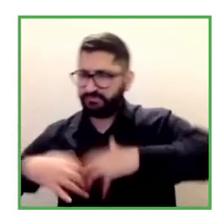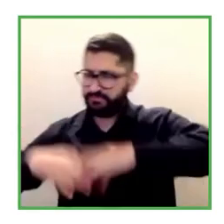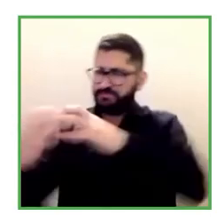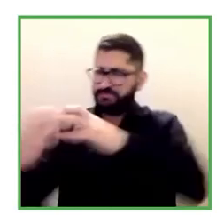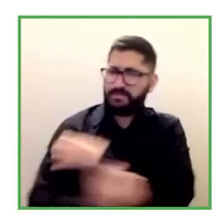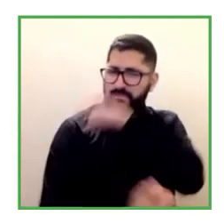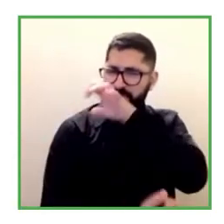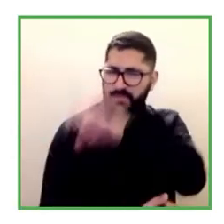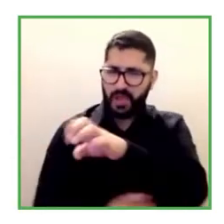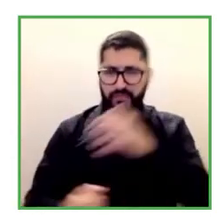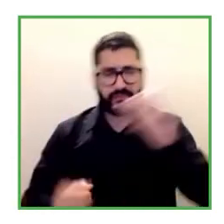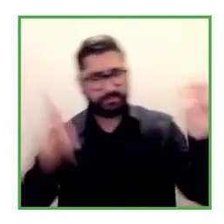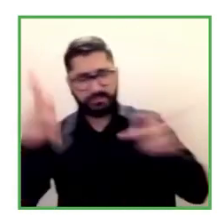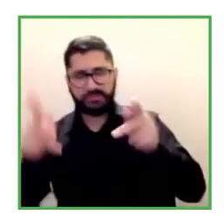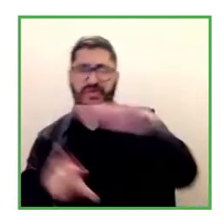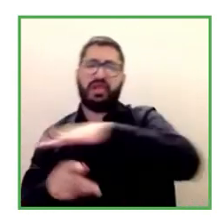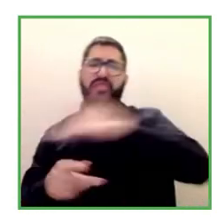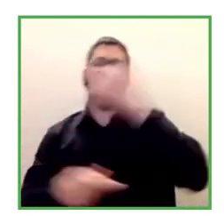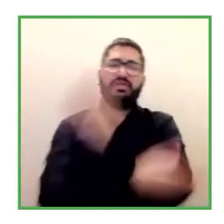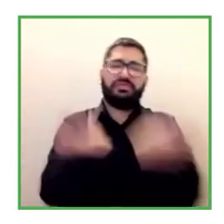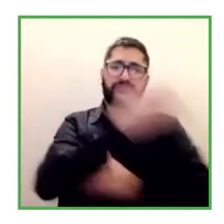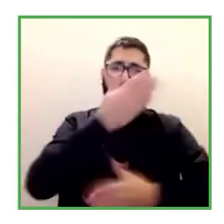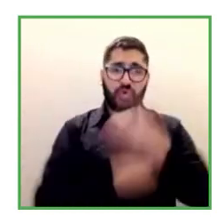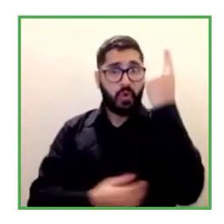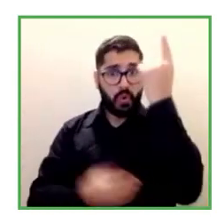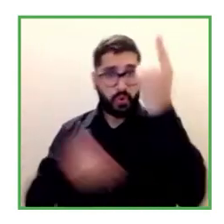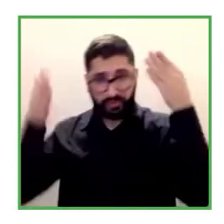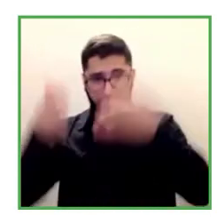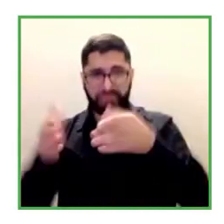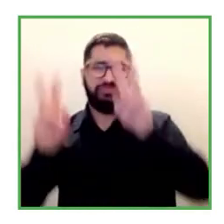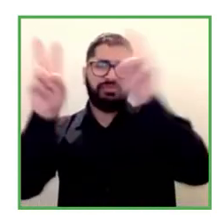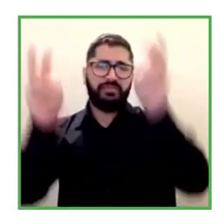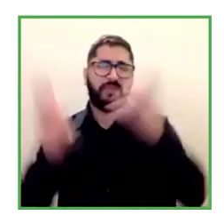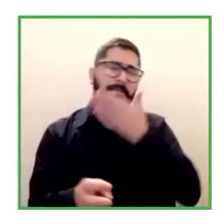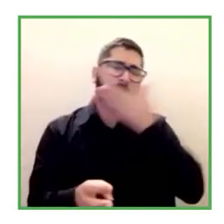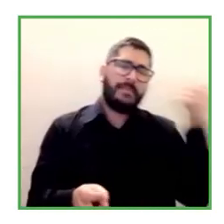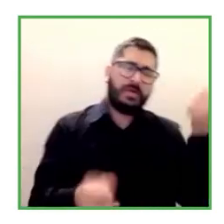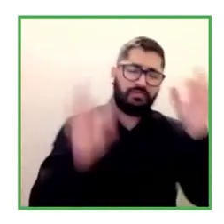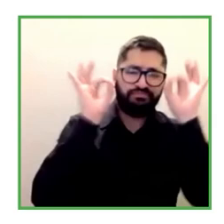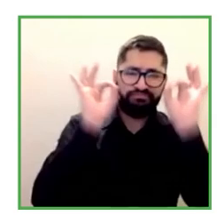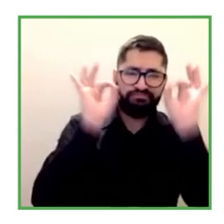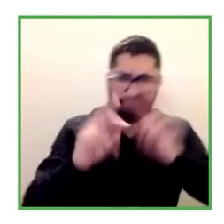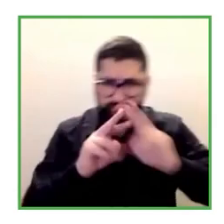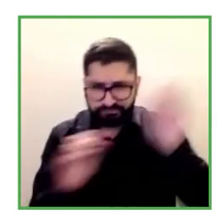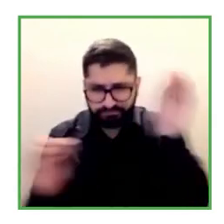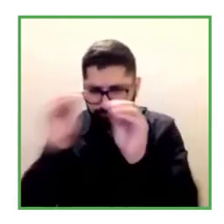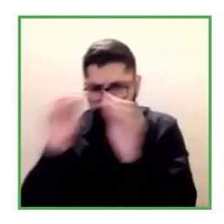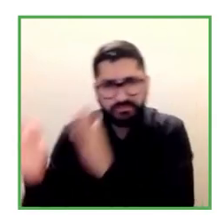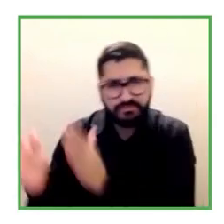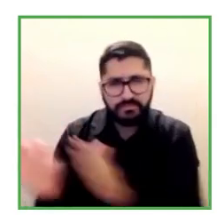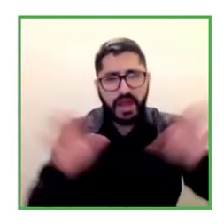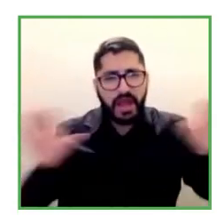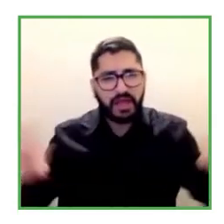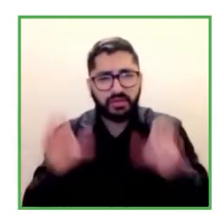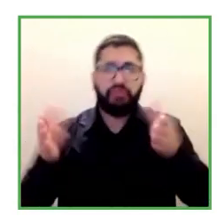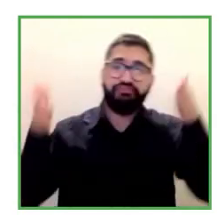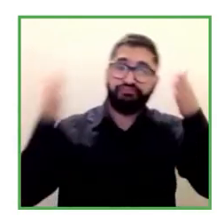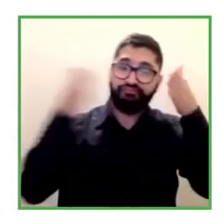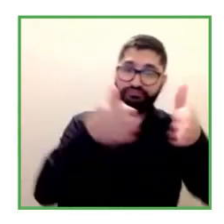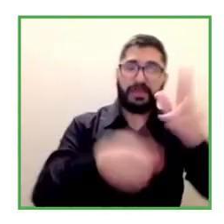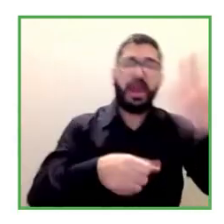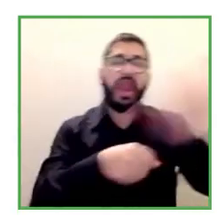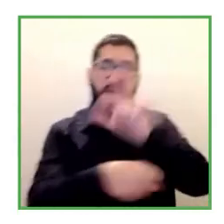Porque un taller, cuando se hace la intermediación laboral, se le hace un taller a su empleador, a sus compañeros de